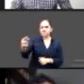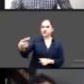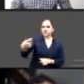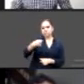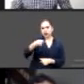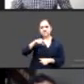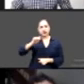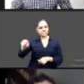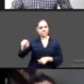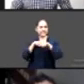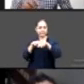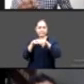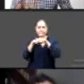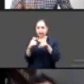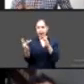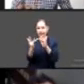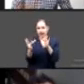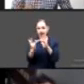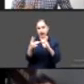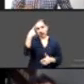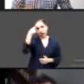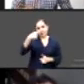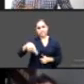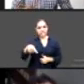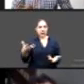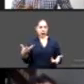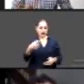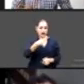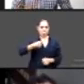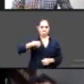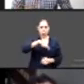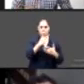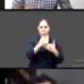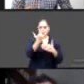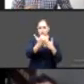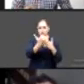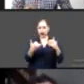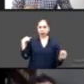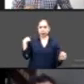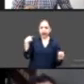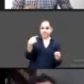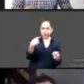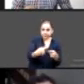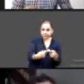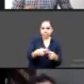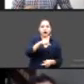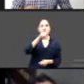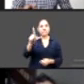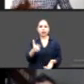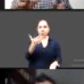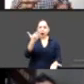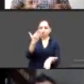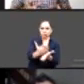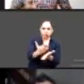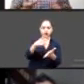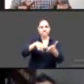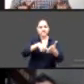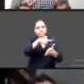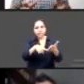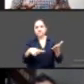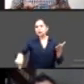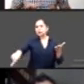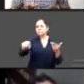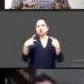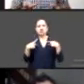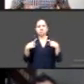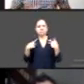para no dejar esos proyectos que se caigan y a las personas en solitario. Di el ejemplo al principio